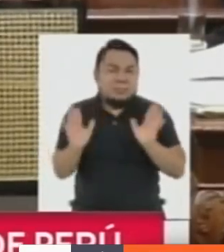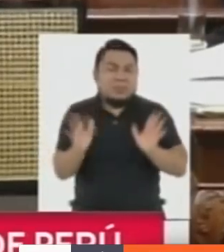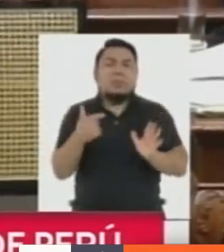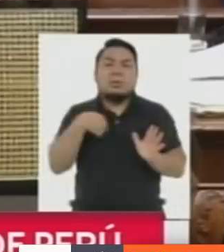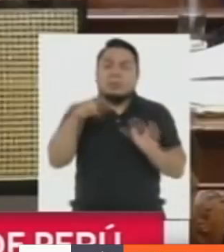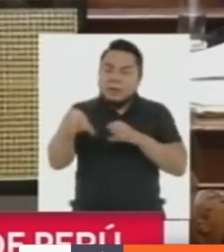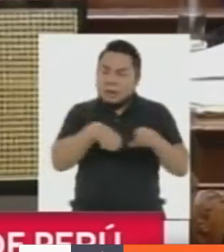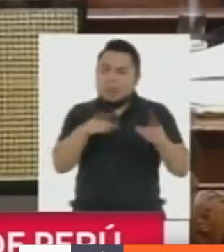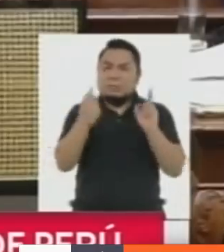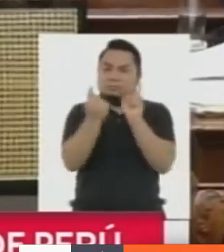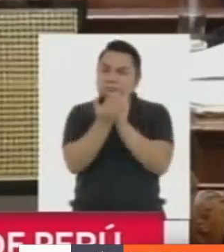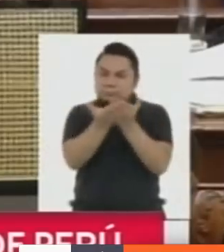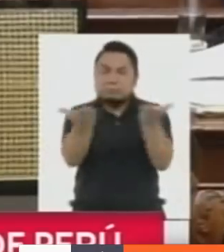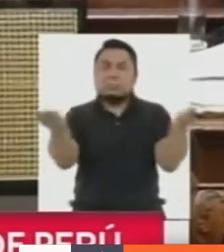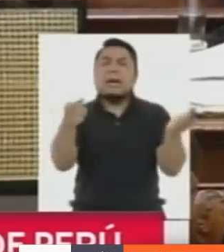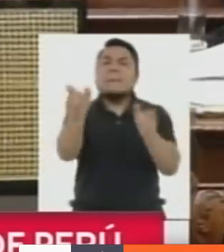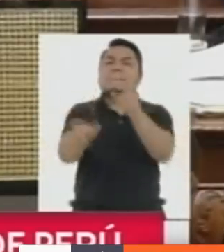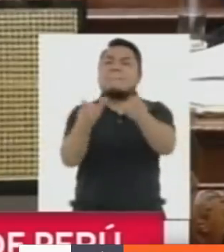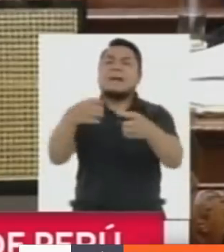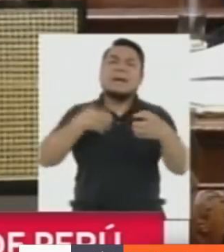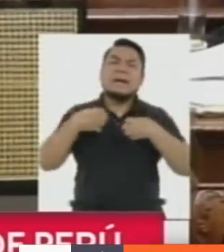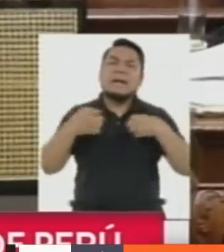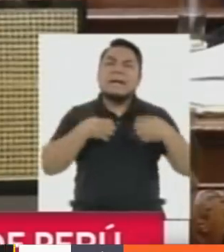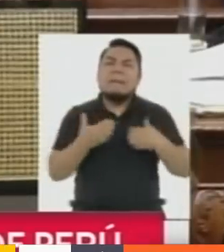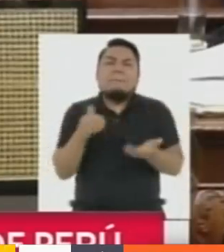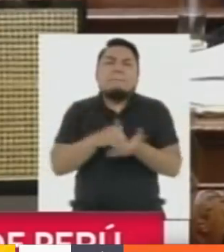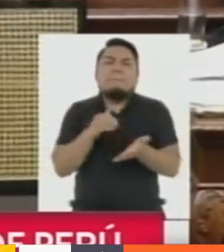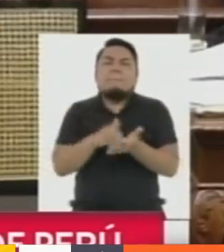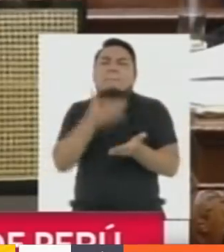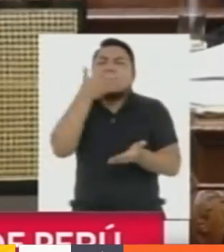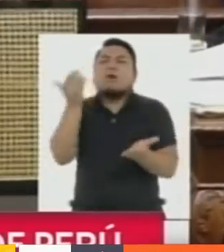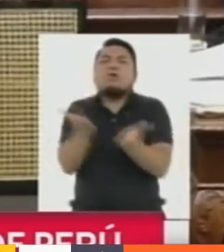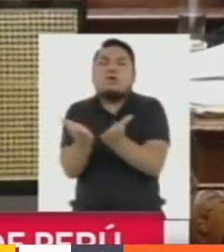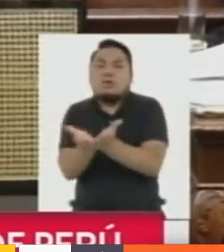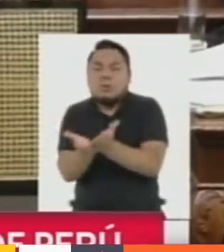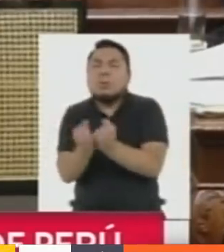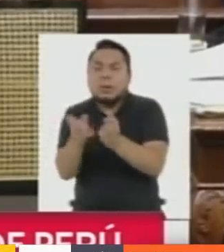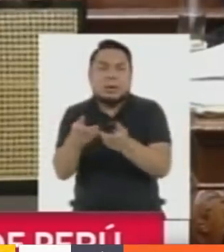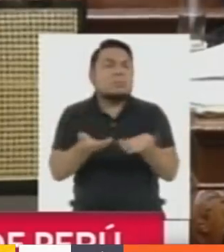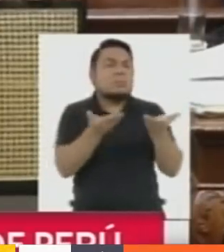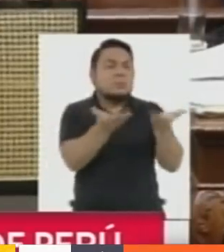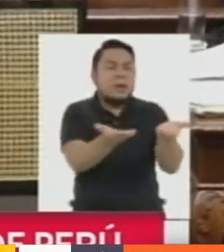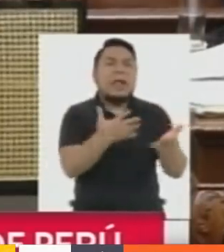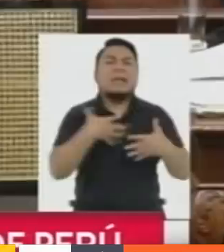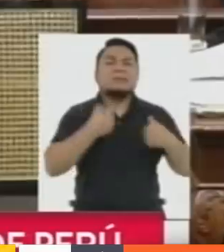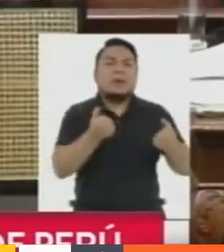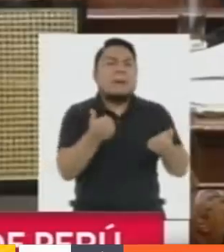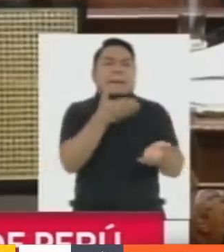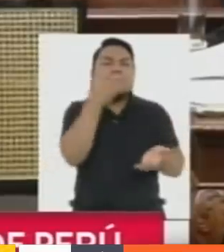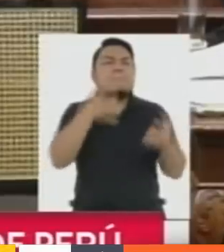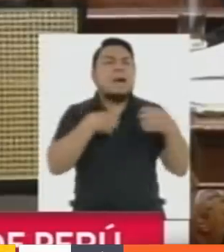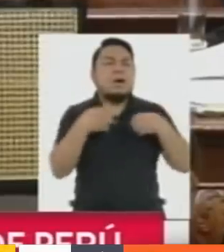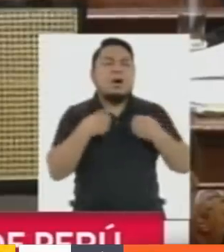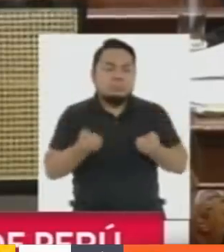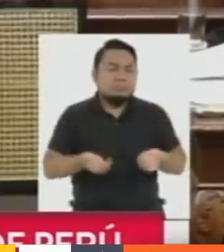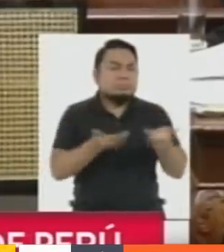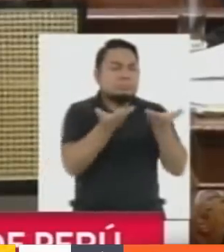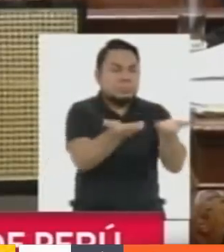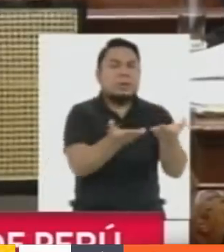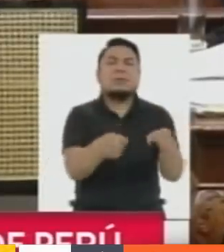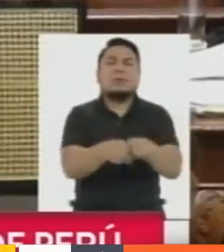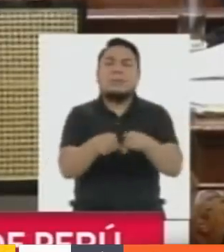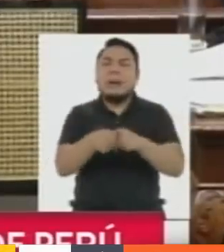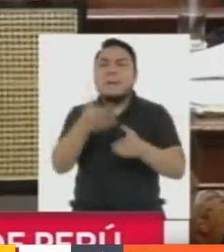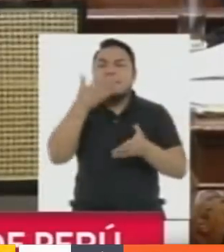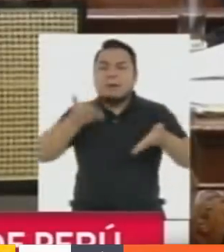ellos con nuestra gente que pide mejor educación mejor salud mejores vías de acceso